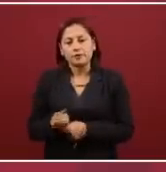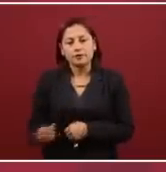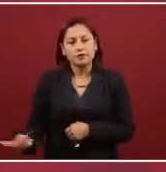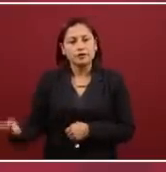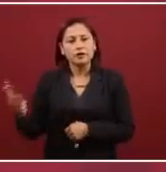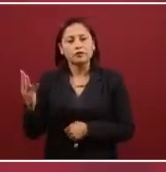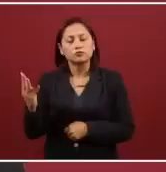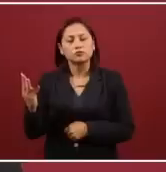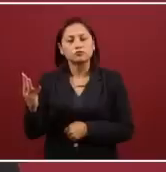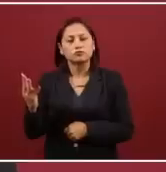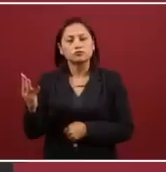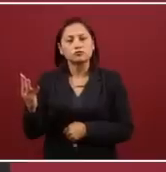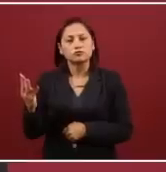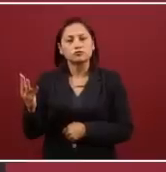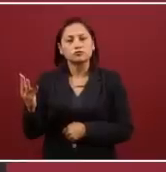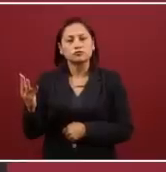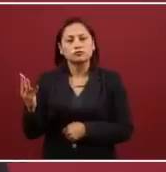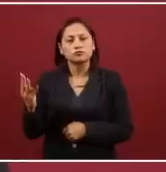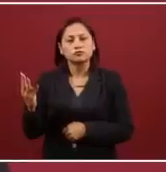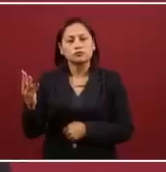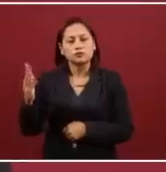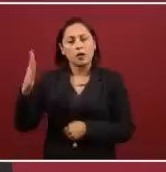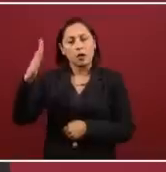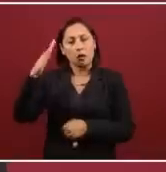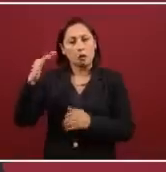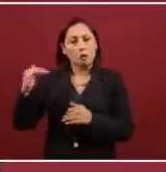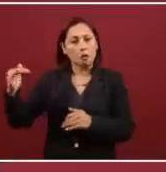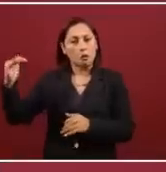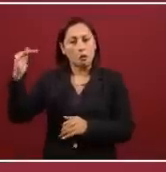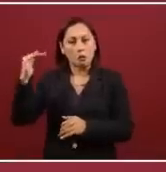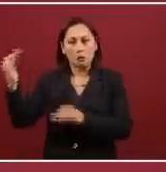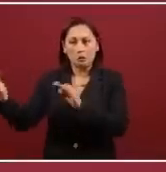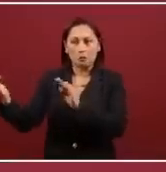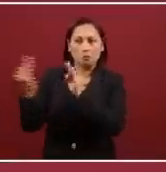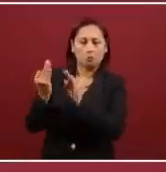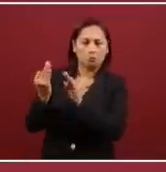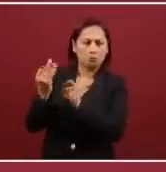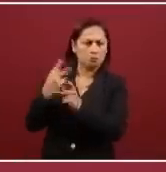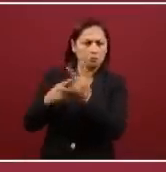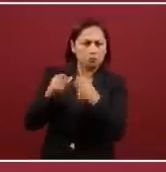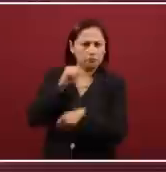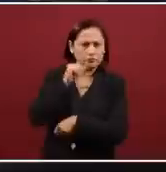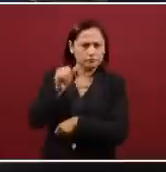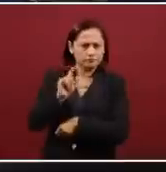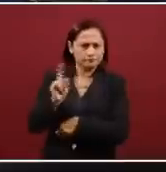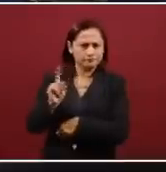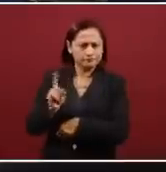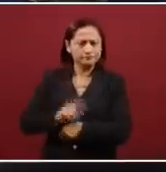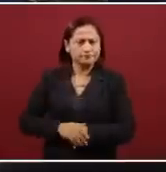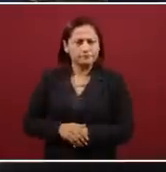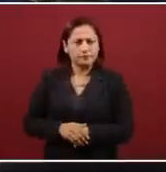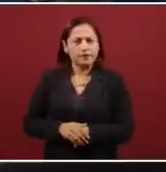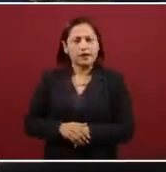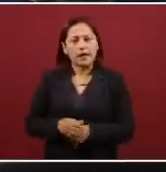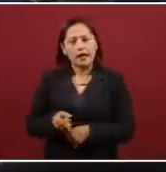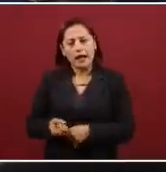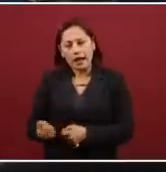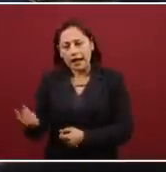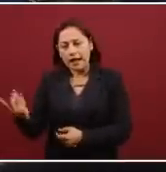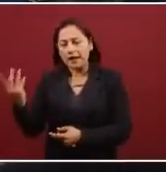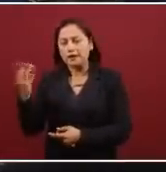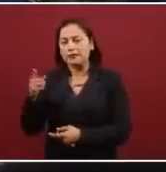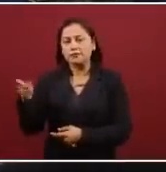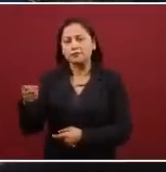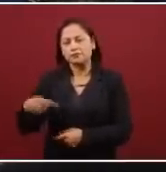los de arriba. Entonces mandan a sus voceros